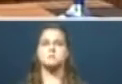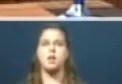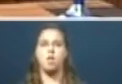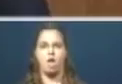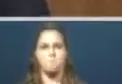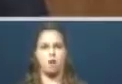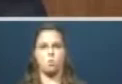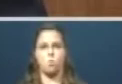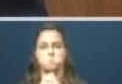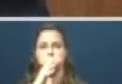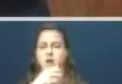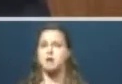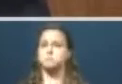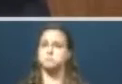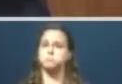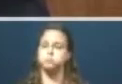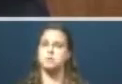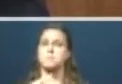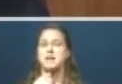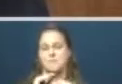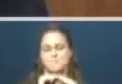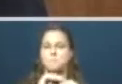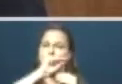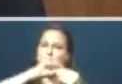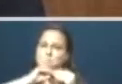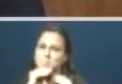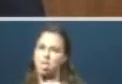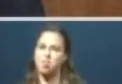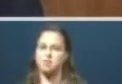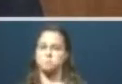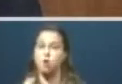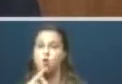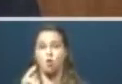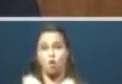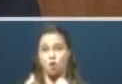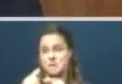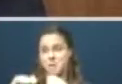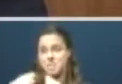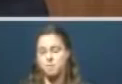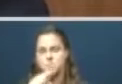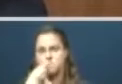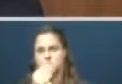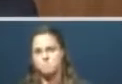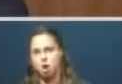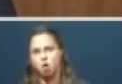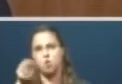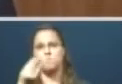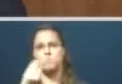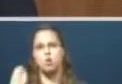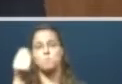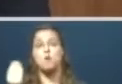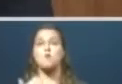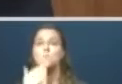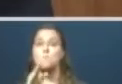también está creciendo la actividad de la industria de componentes y la venta de vehículos ha experimentado una notable mejoría en buena parte asociada a los